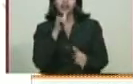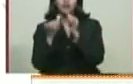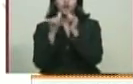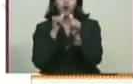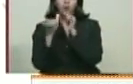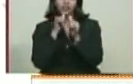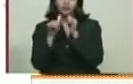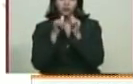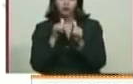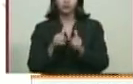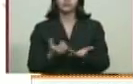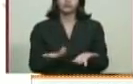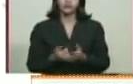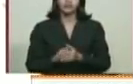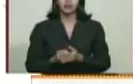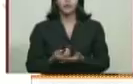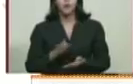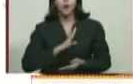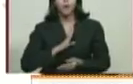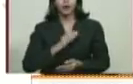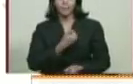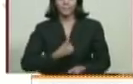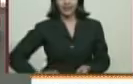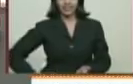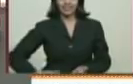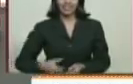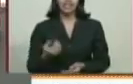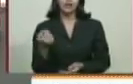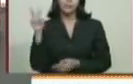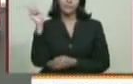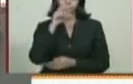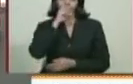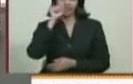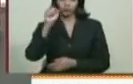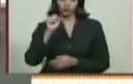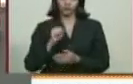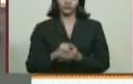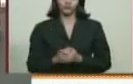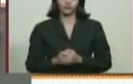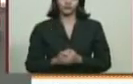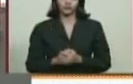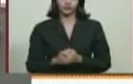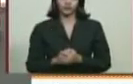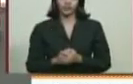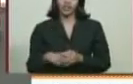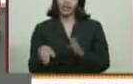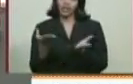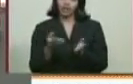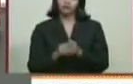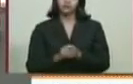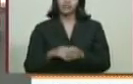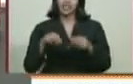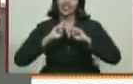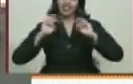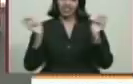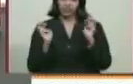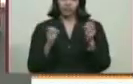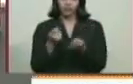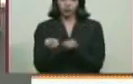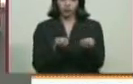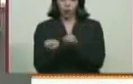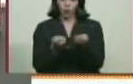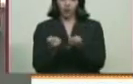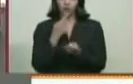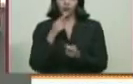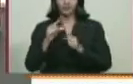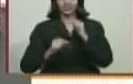por parte del presidente de la República, Nicolás Maduro, en materia económica, tal como lo dice en el tuit, plan